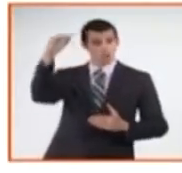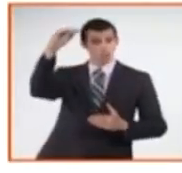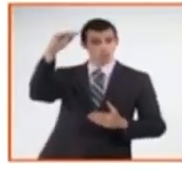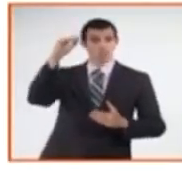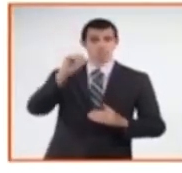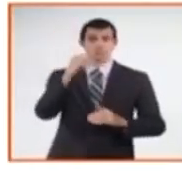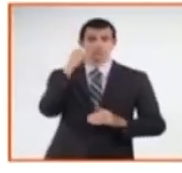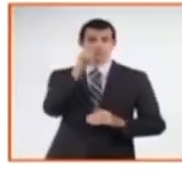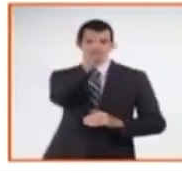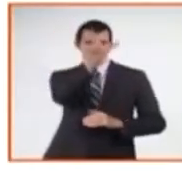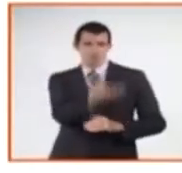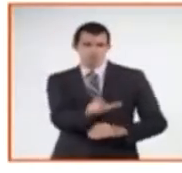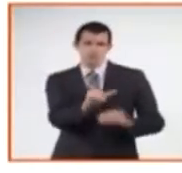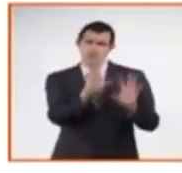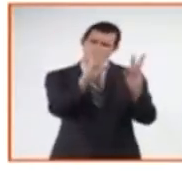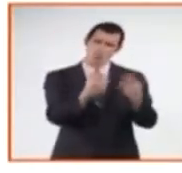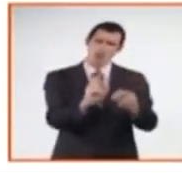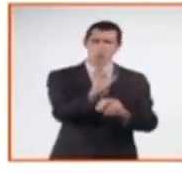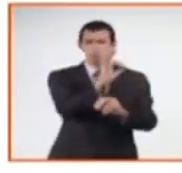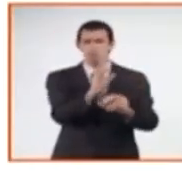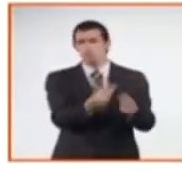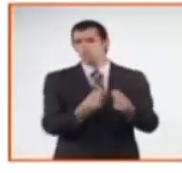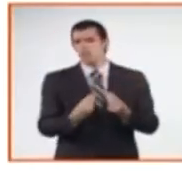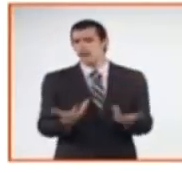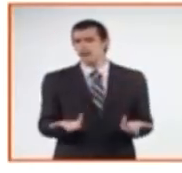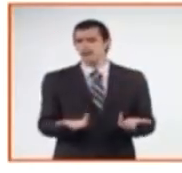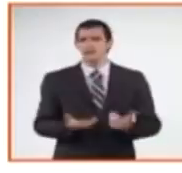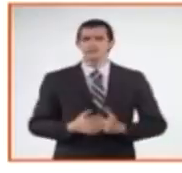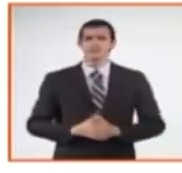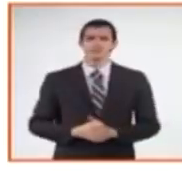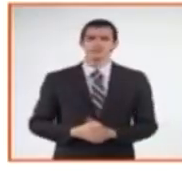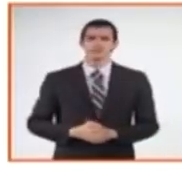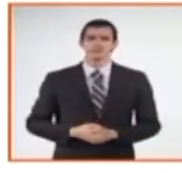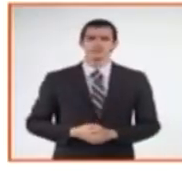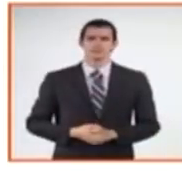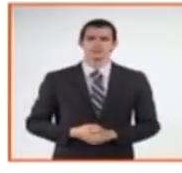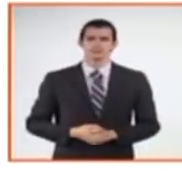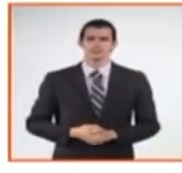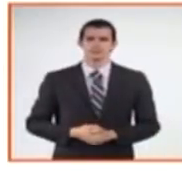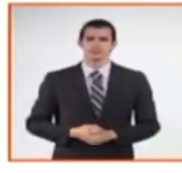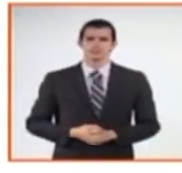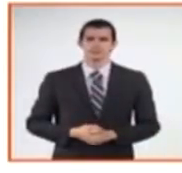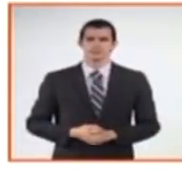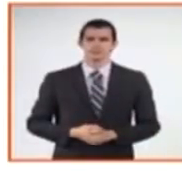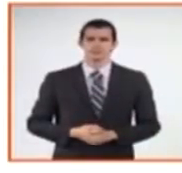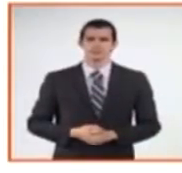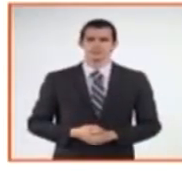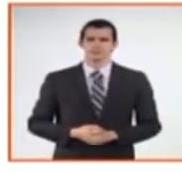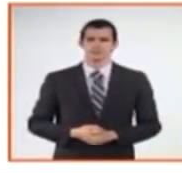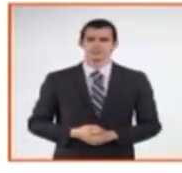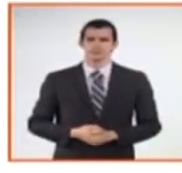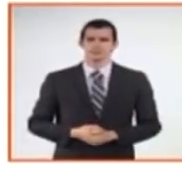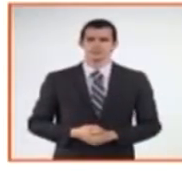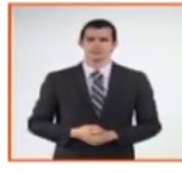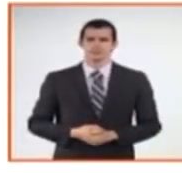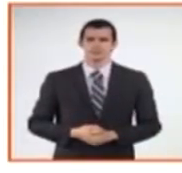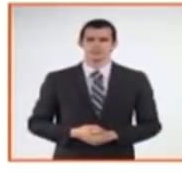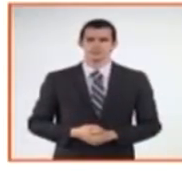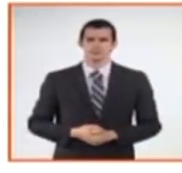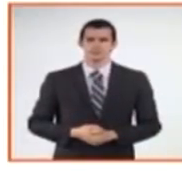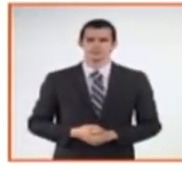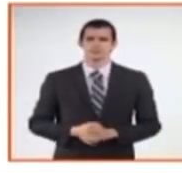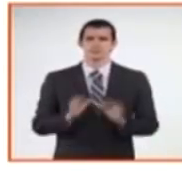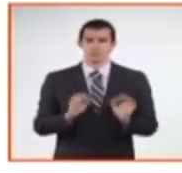hay respuesta a las personas pero un 26% se quedó sin esos títulos y de ahí surgió la idea de aplicar soberana plus para